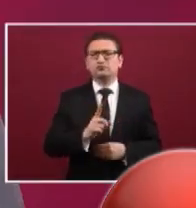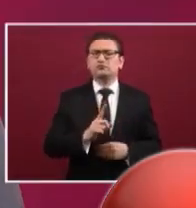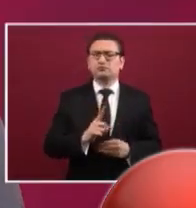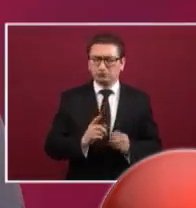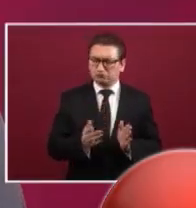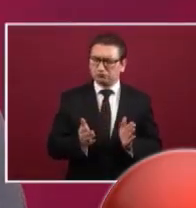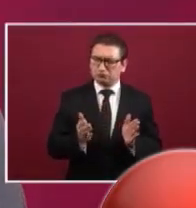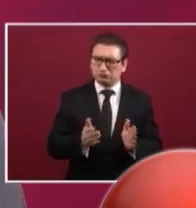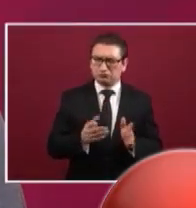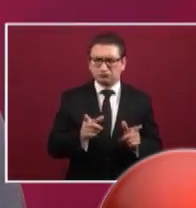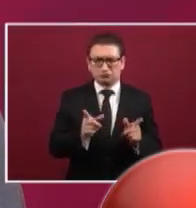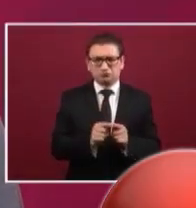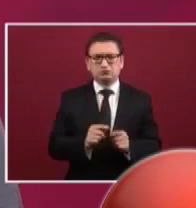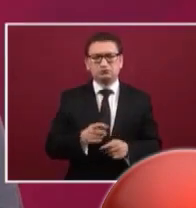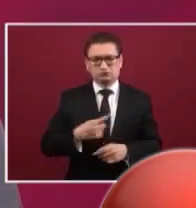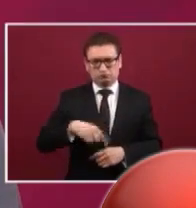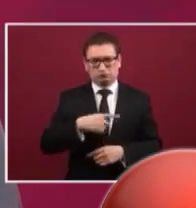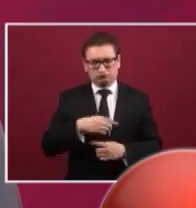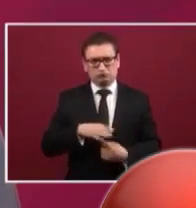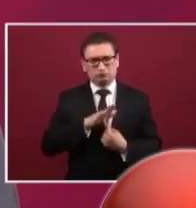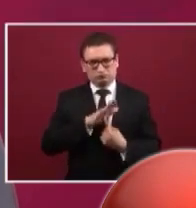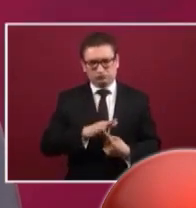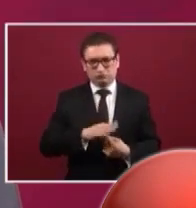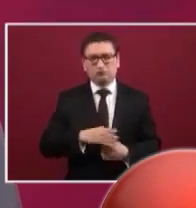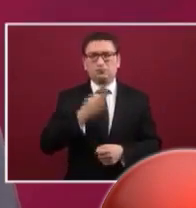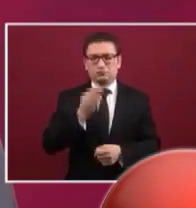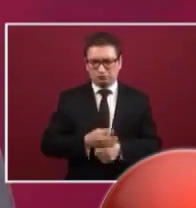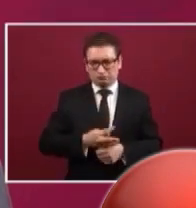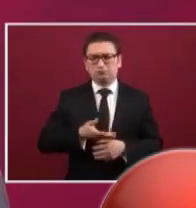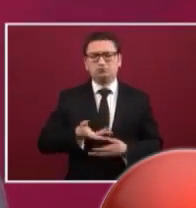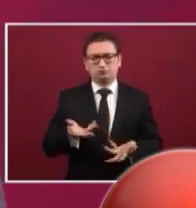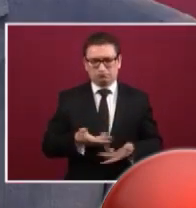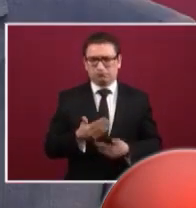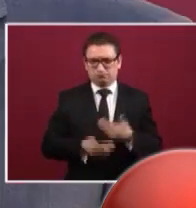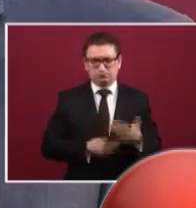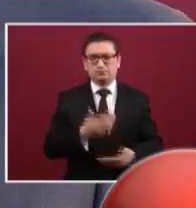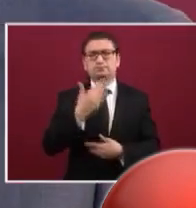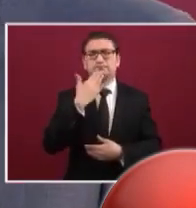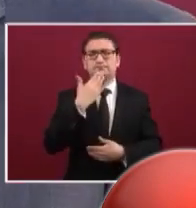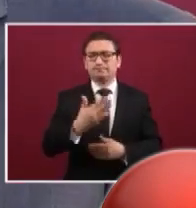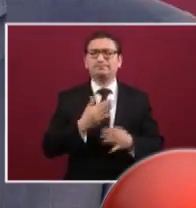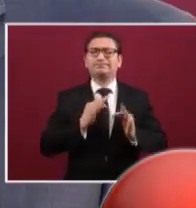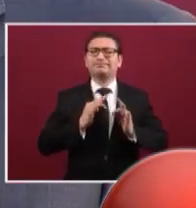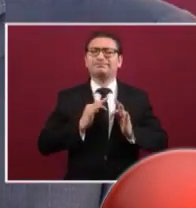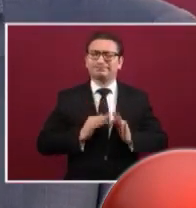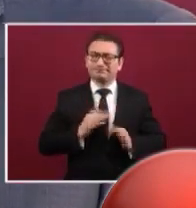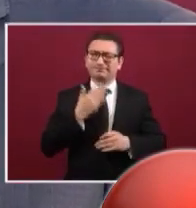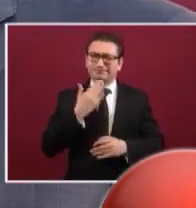saber. Hasta ahora vamos bien y de buenas.